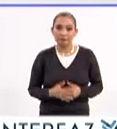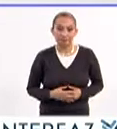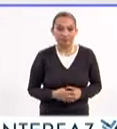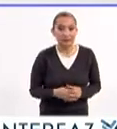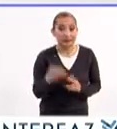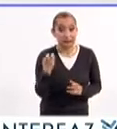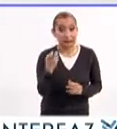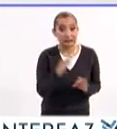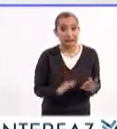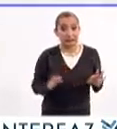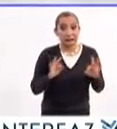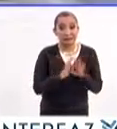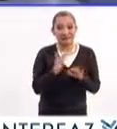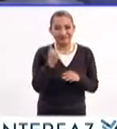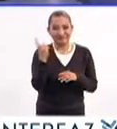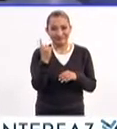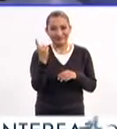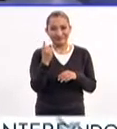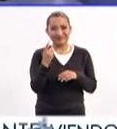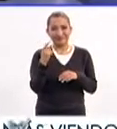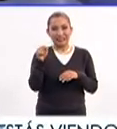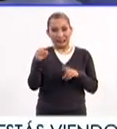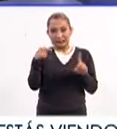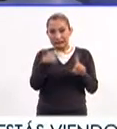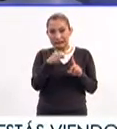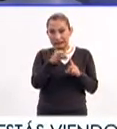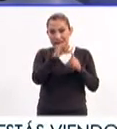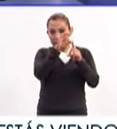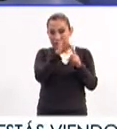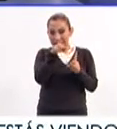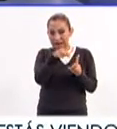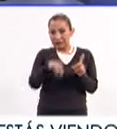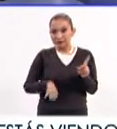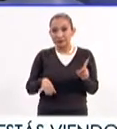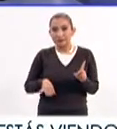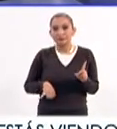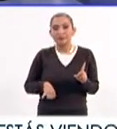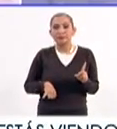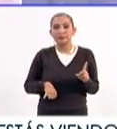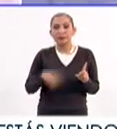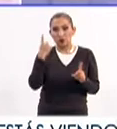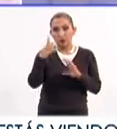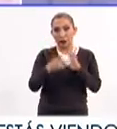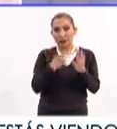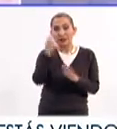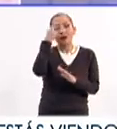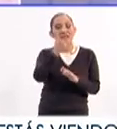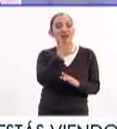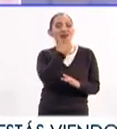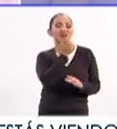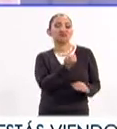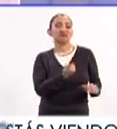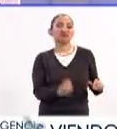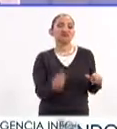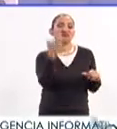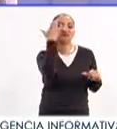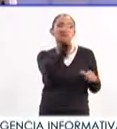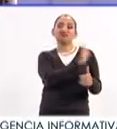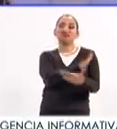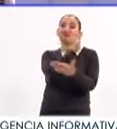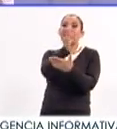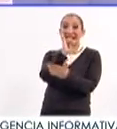es importantísimo porque, bueno, ese punto que tocó me parece muy interesante. Uno a veces cree que habla inglés, ¿no? Pero si